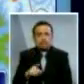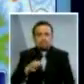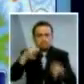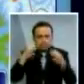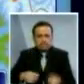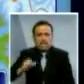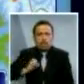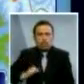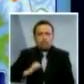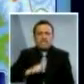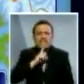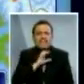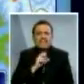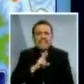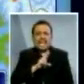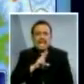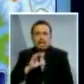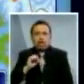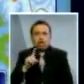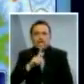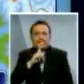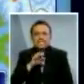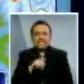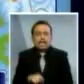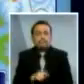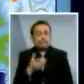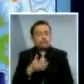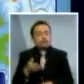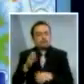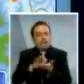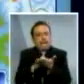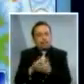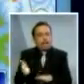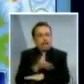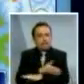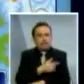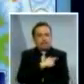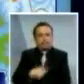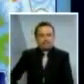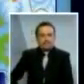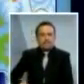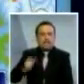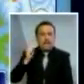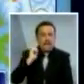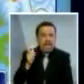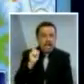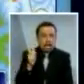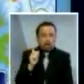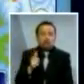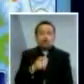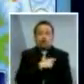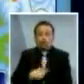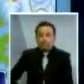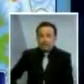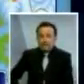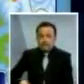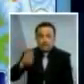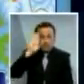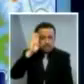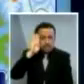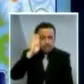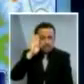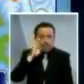tan terrorista es que, esto es una cosa, el gobierno de Ricardo Lago, presidente socialista, el gobierno de Michelle Bachelet, presidenta